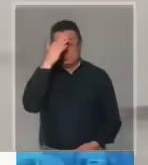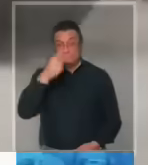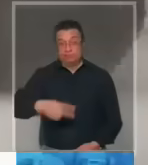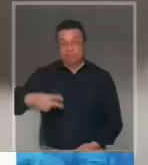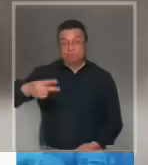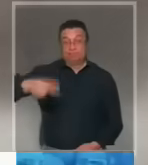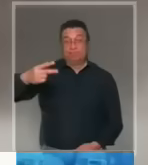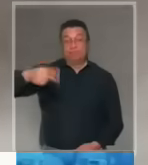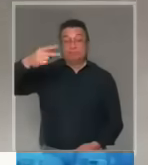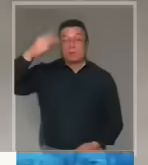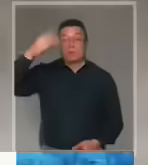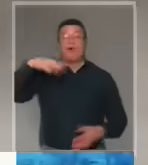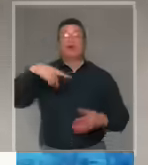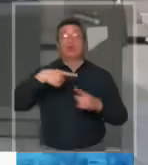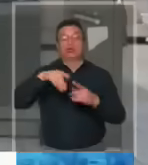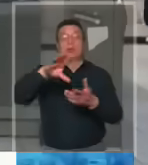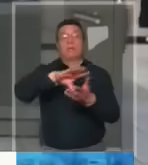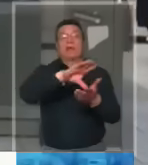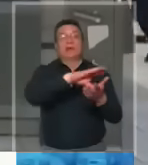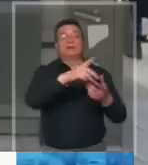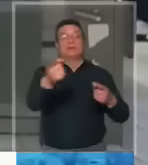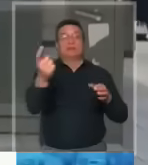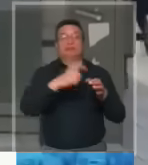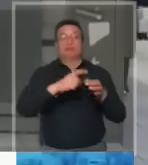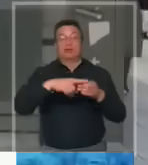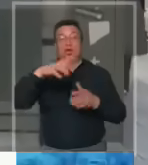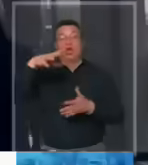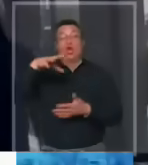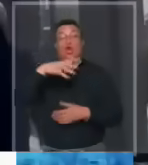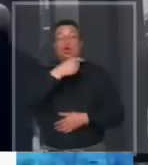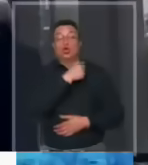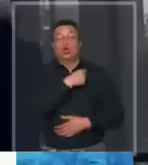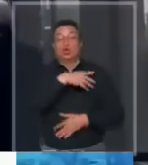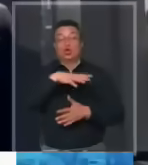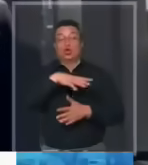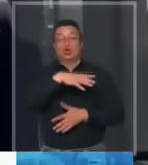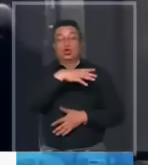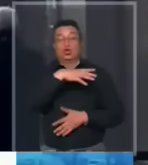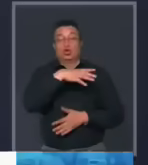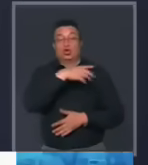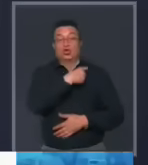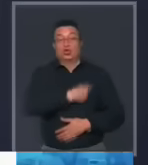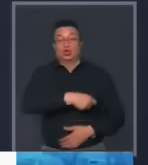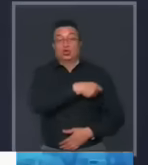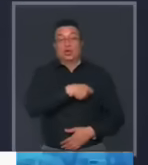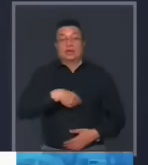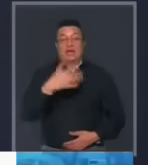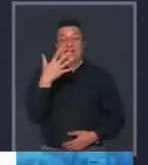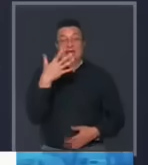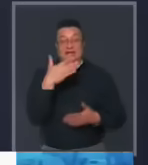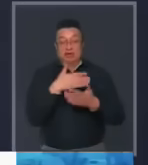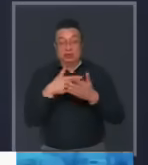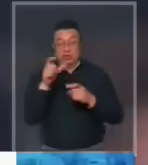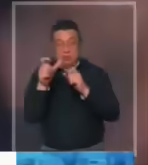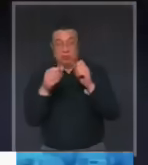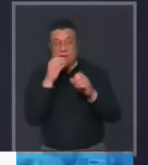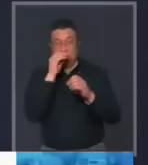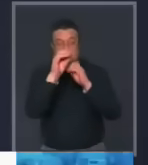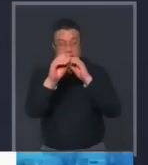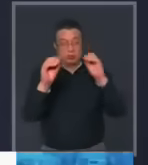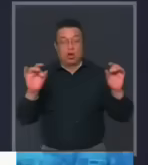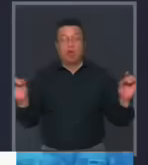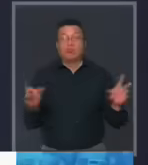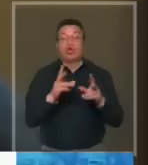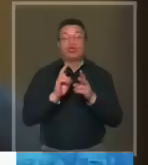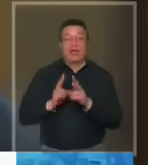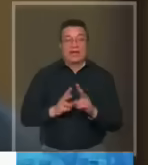escale trasciende fronteras. Este lunes, Suecia entregó a 5 millones de ciudadanos la 5ª versión de su manual en caso de